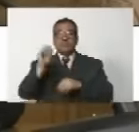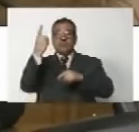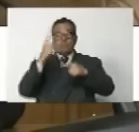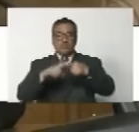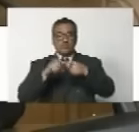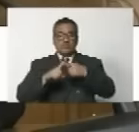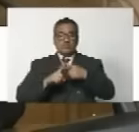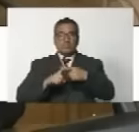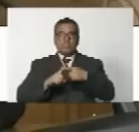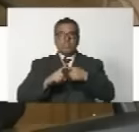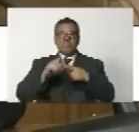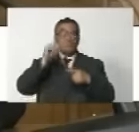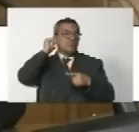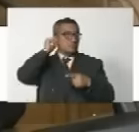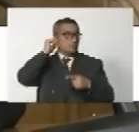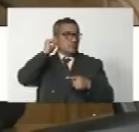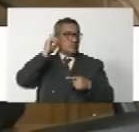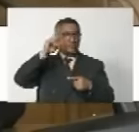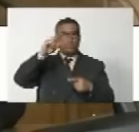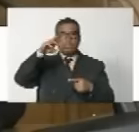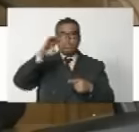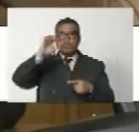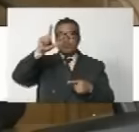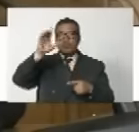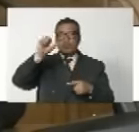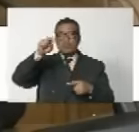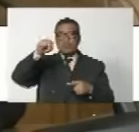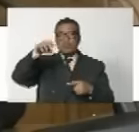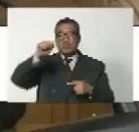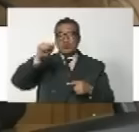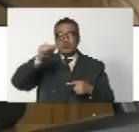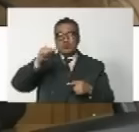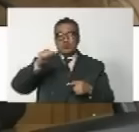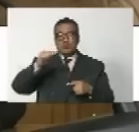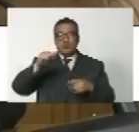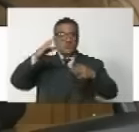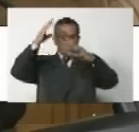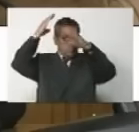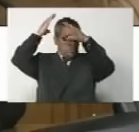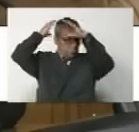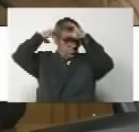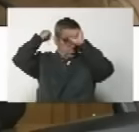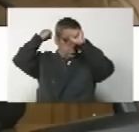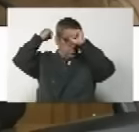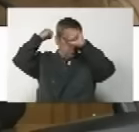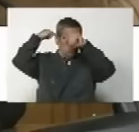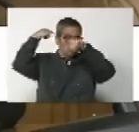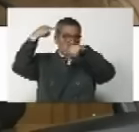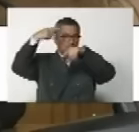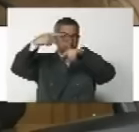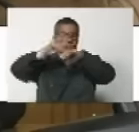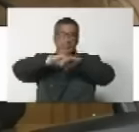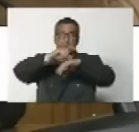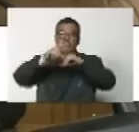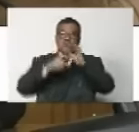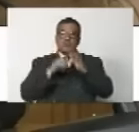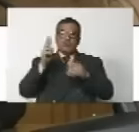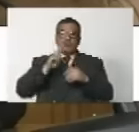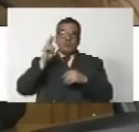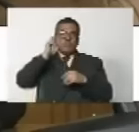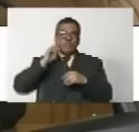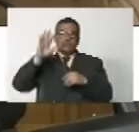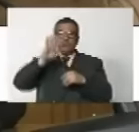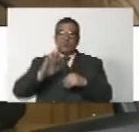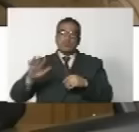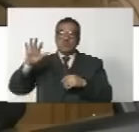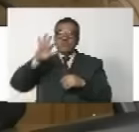Primero, ciudadana Rexeida Elena González Herrera, como embajadora extraordinaria y plenipotenciaria de la República